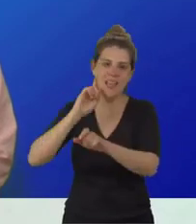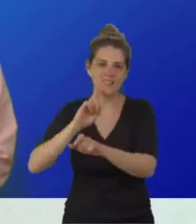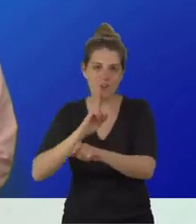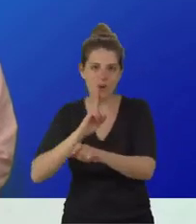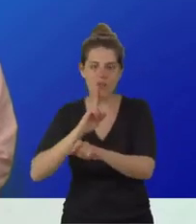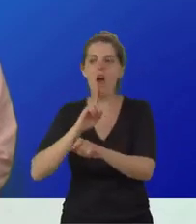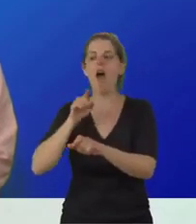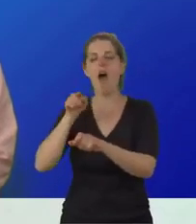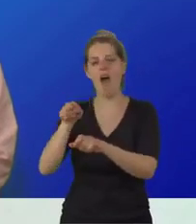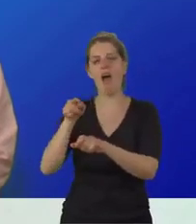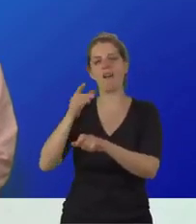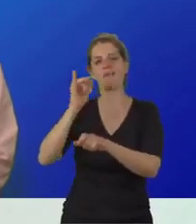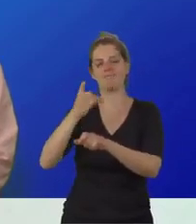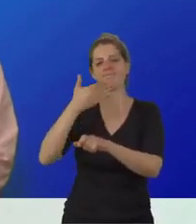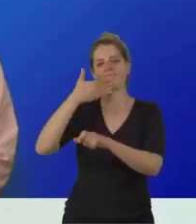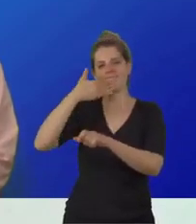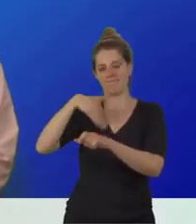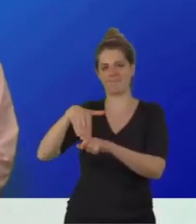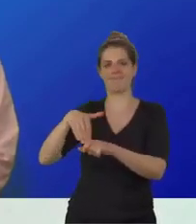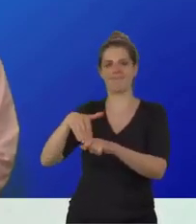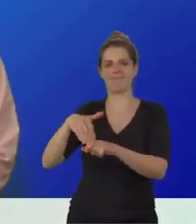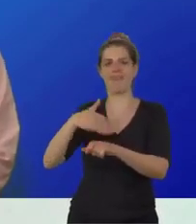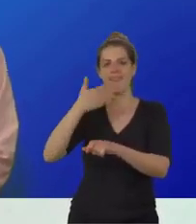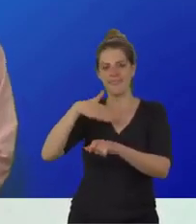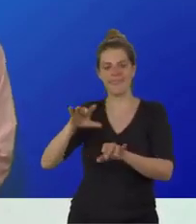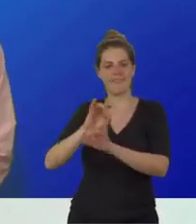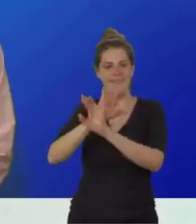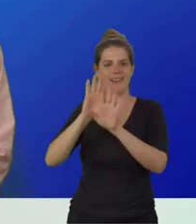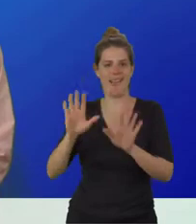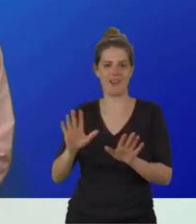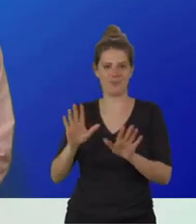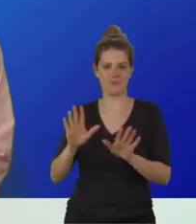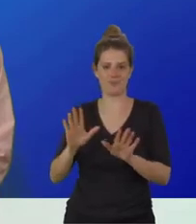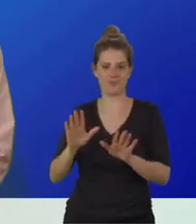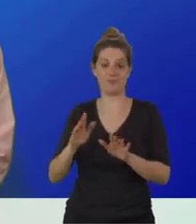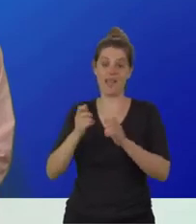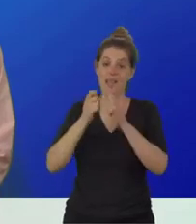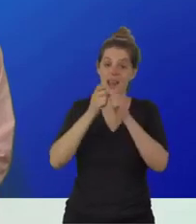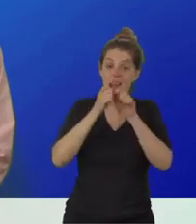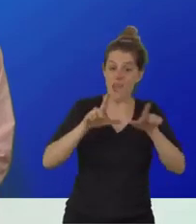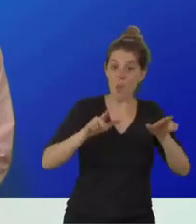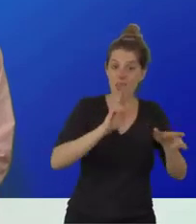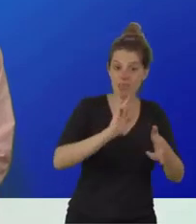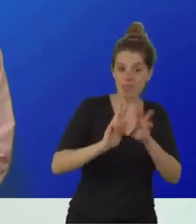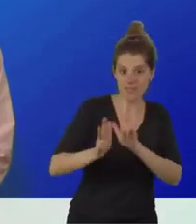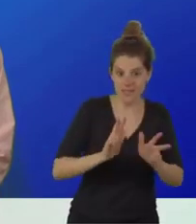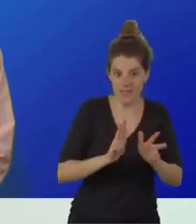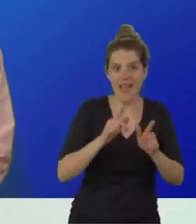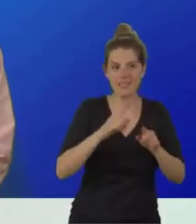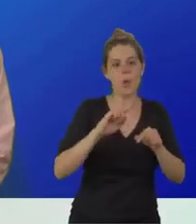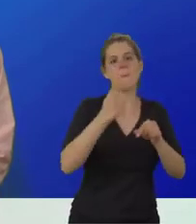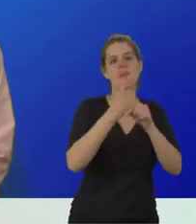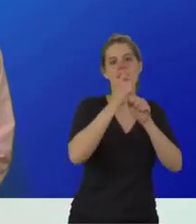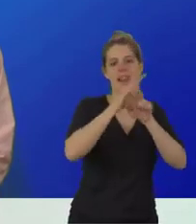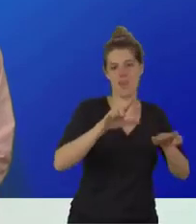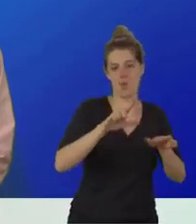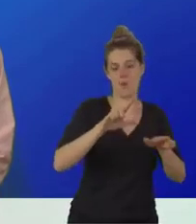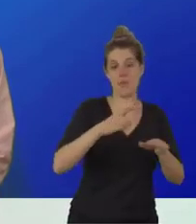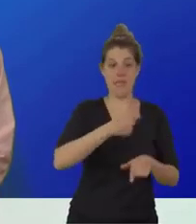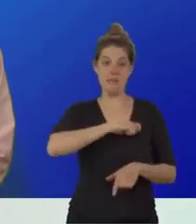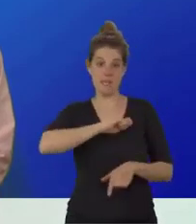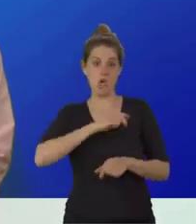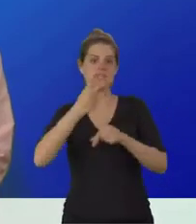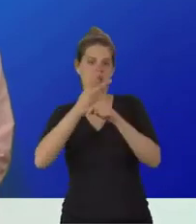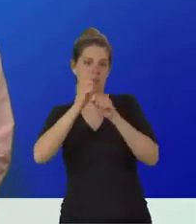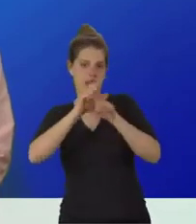de sordos justamente que entendí que la lengua de señas es la lengua